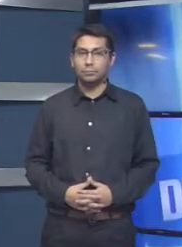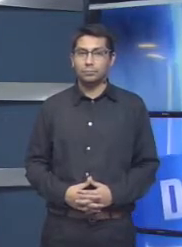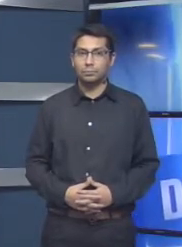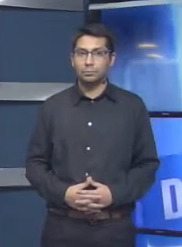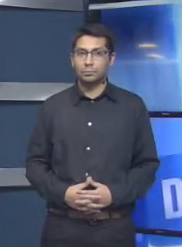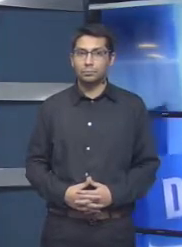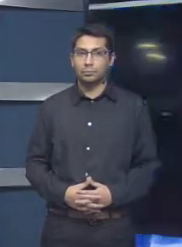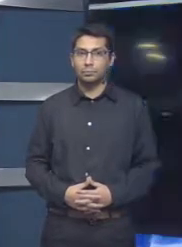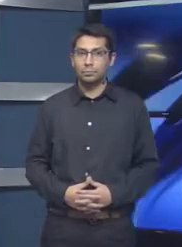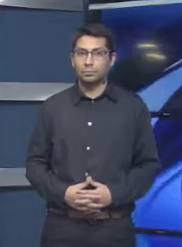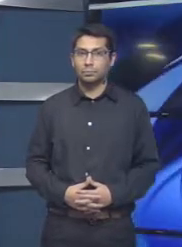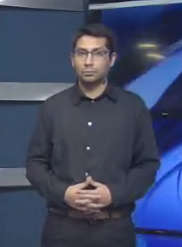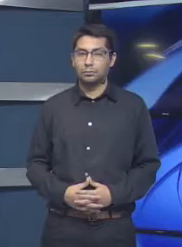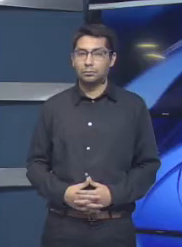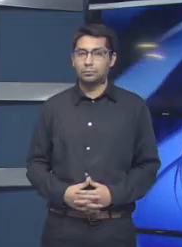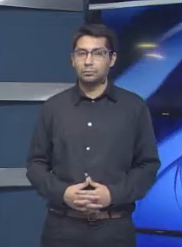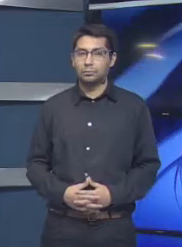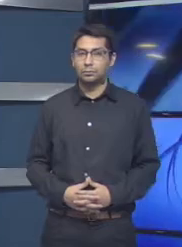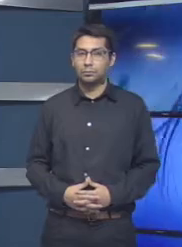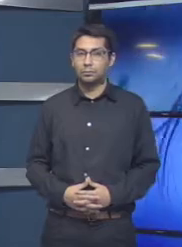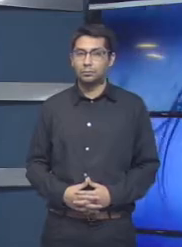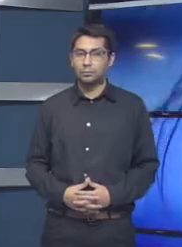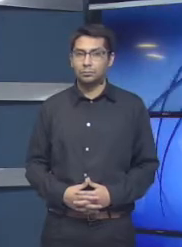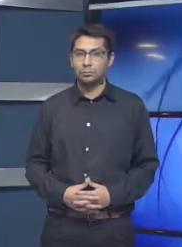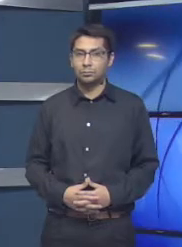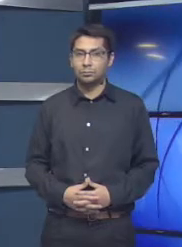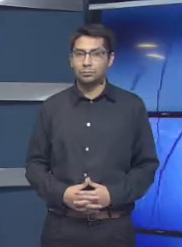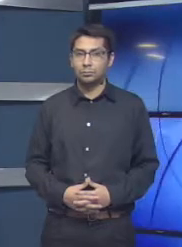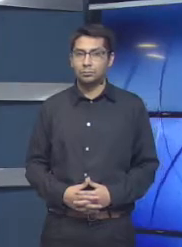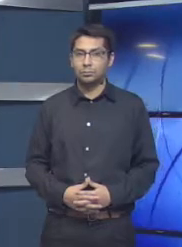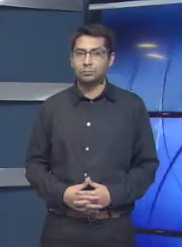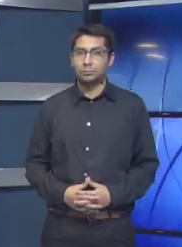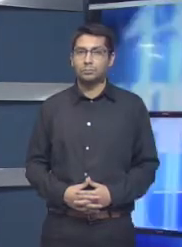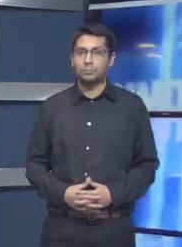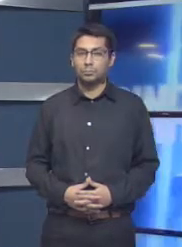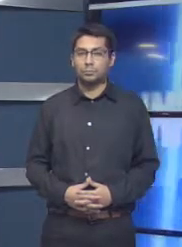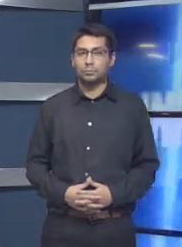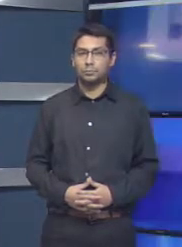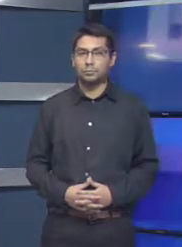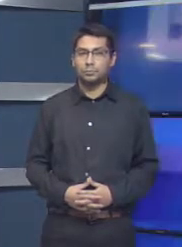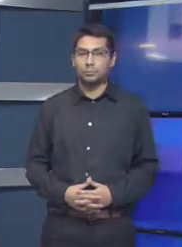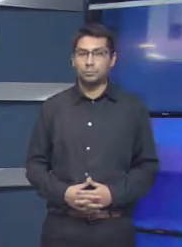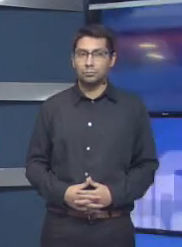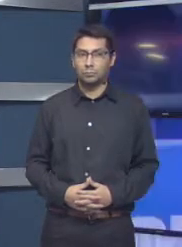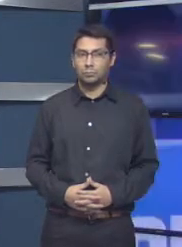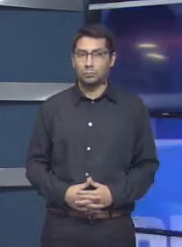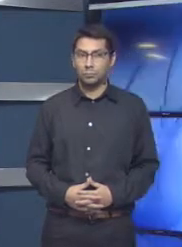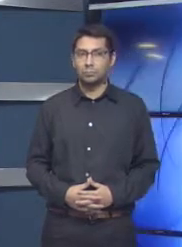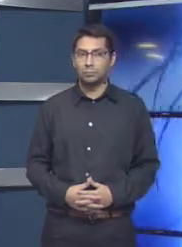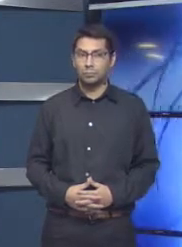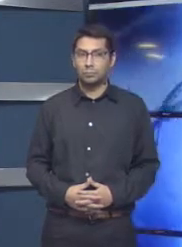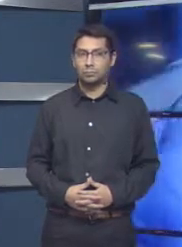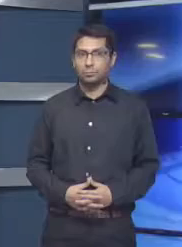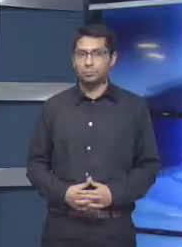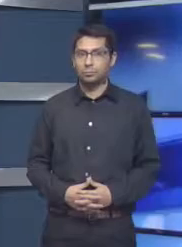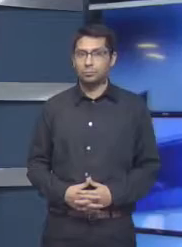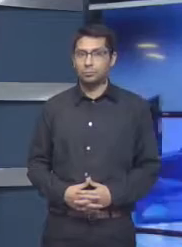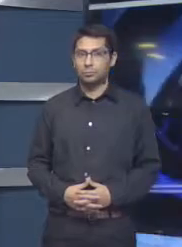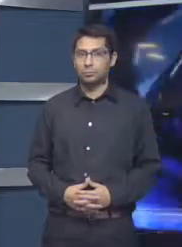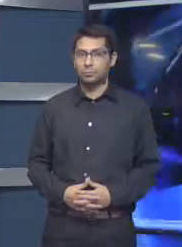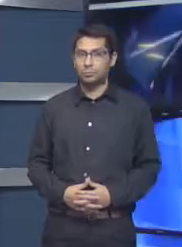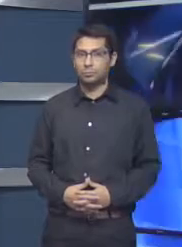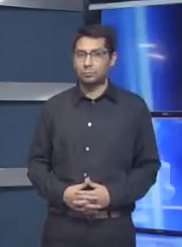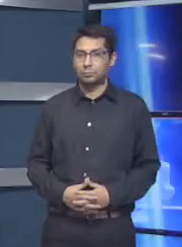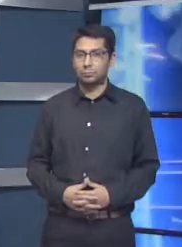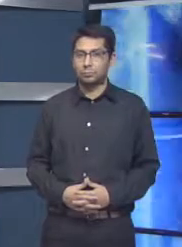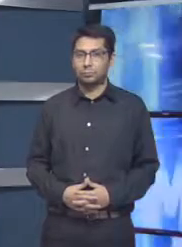solamente las casas de repuesto, sino que una casa de motocicletas, un repuesto, un taller de motocicletas, un taller